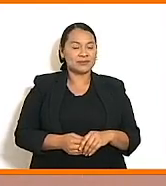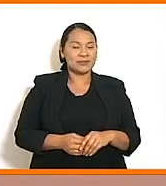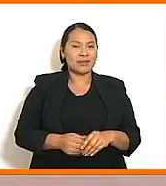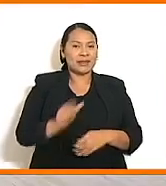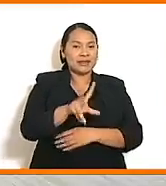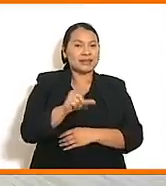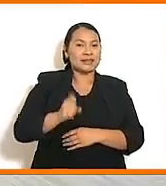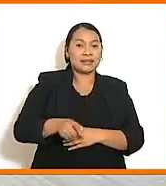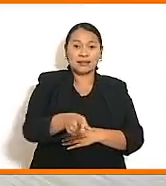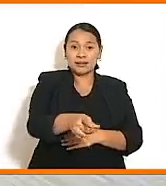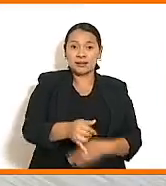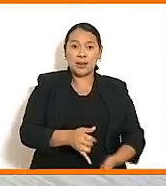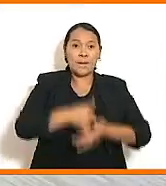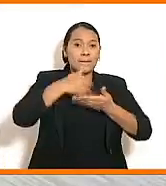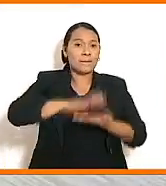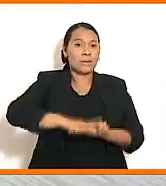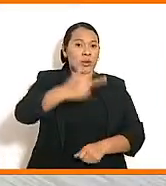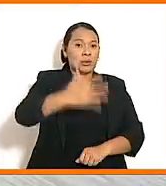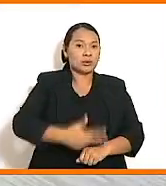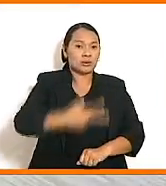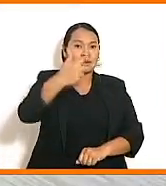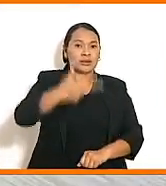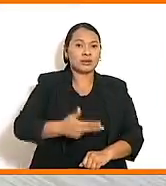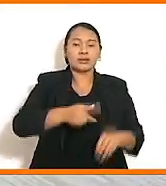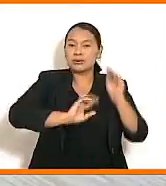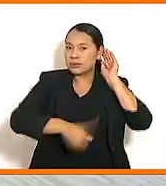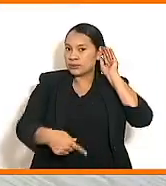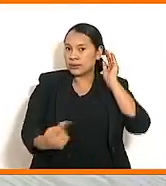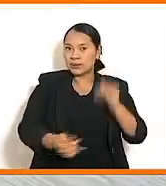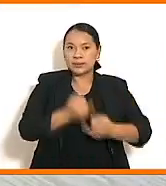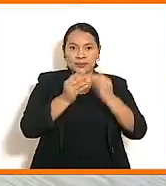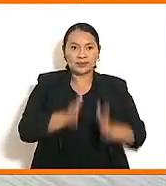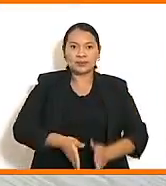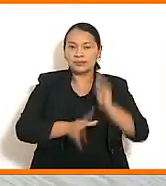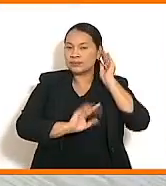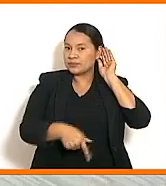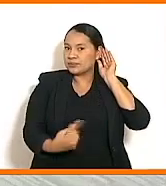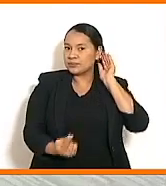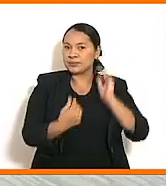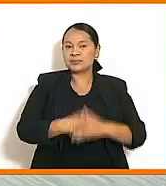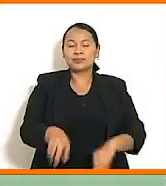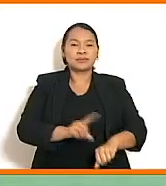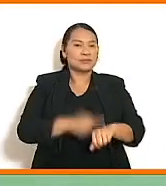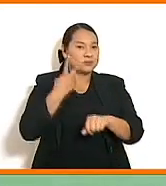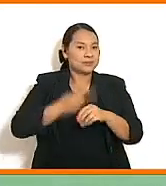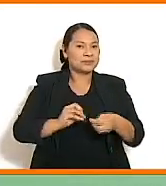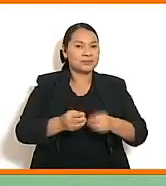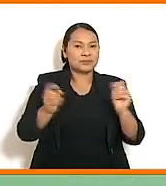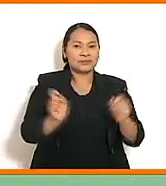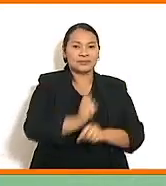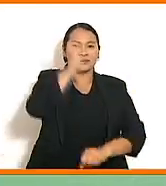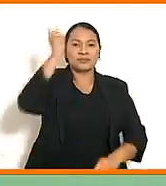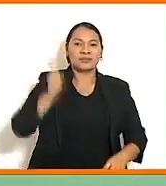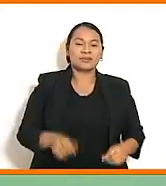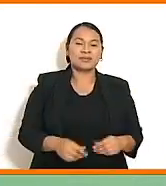3X, recuerda, tu premio se multiplica por 3 en diaria, pero si sos jugador para más 1, el número favorecido es...